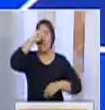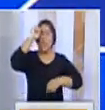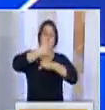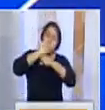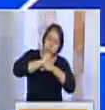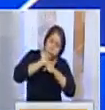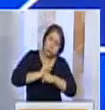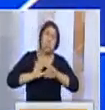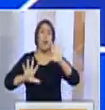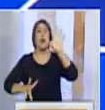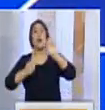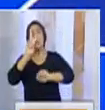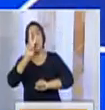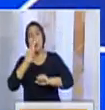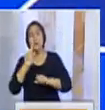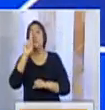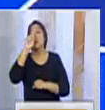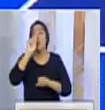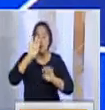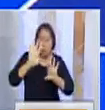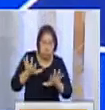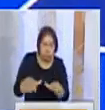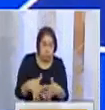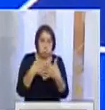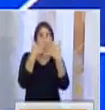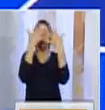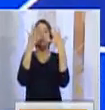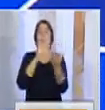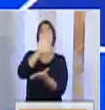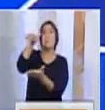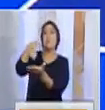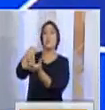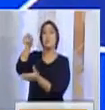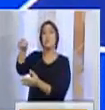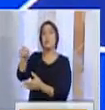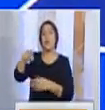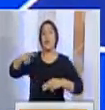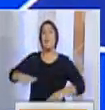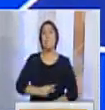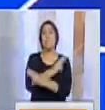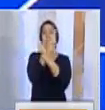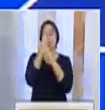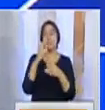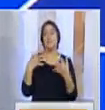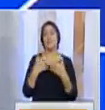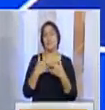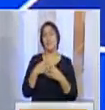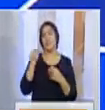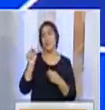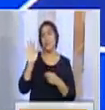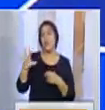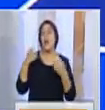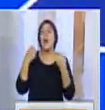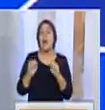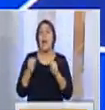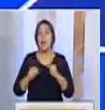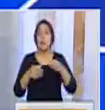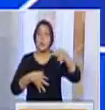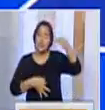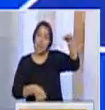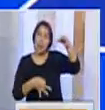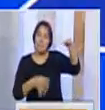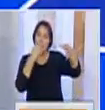la mañana en el centro de operaciones en el Parque de la Industria, generando esas papeletas en sistema Braille, porque para que la población lo